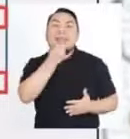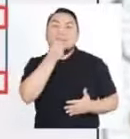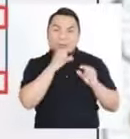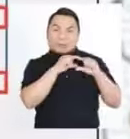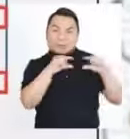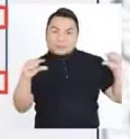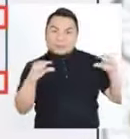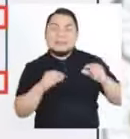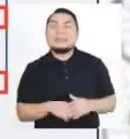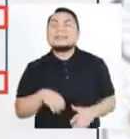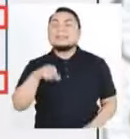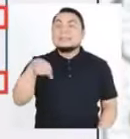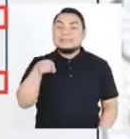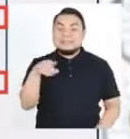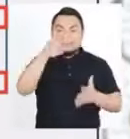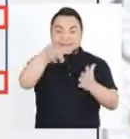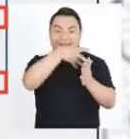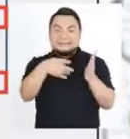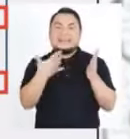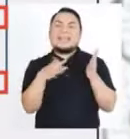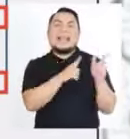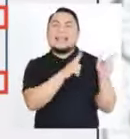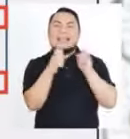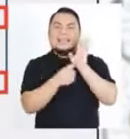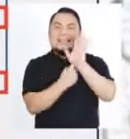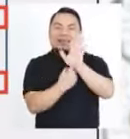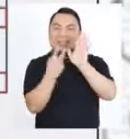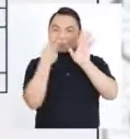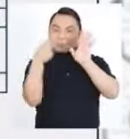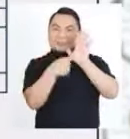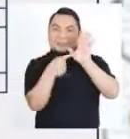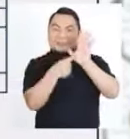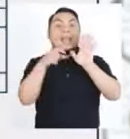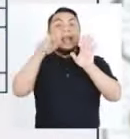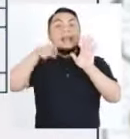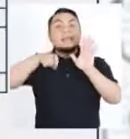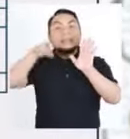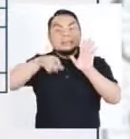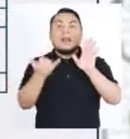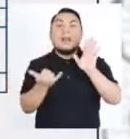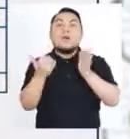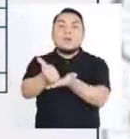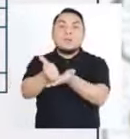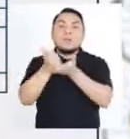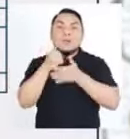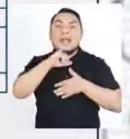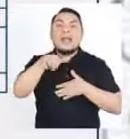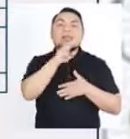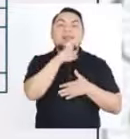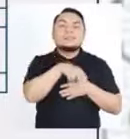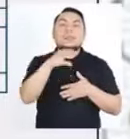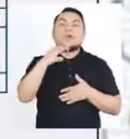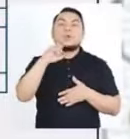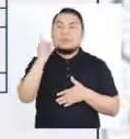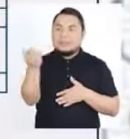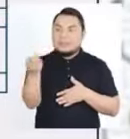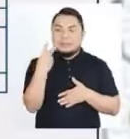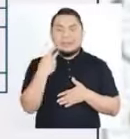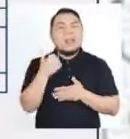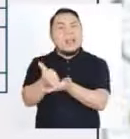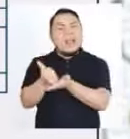beneficio a la salud. ¡Listo! Nuestro cuadro ha quedado genial. Ahora necesitamos la ayuda de Jazmín y